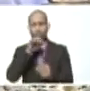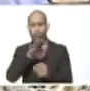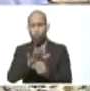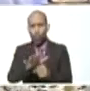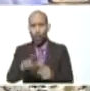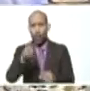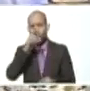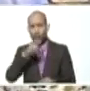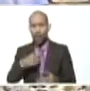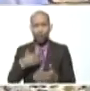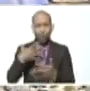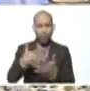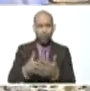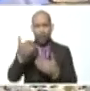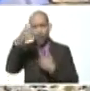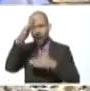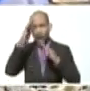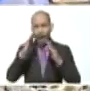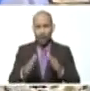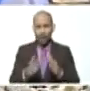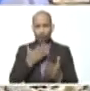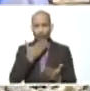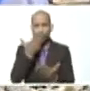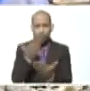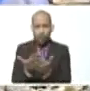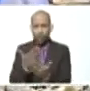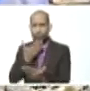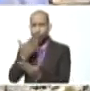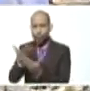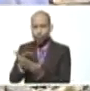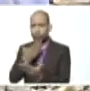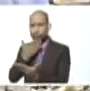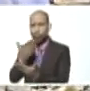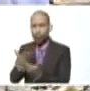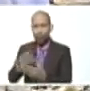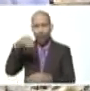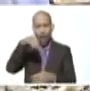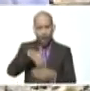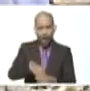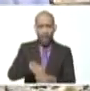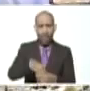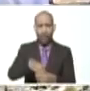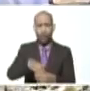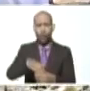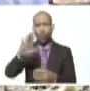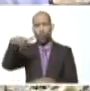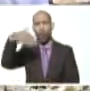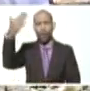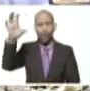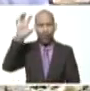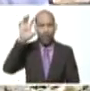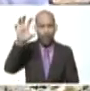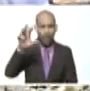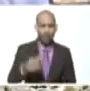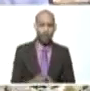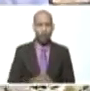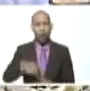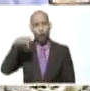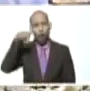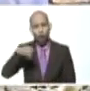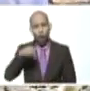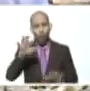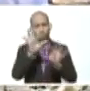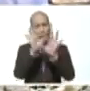canónicos, atenderemos las muchas solicitudes de reliquias dentro y fuera del país. Hoy, de manera